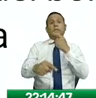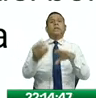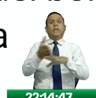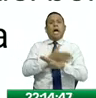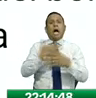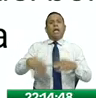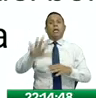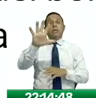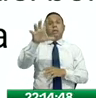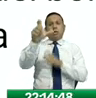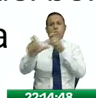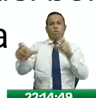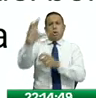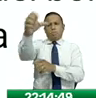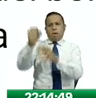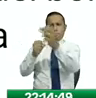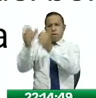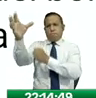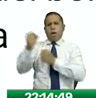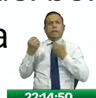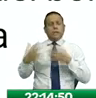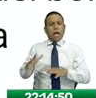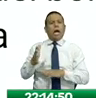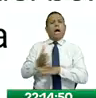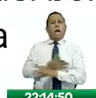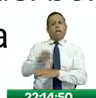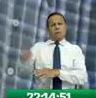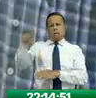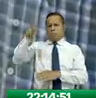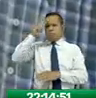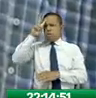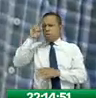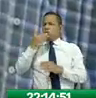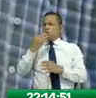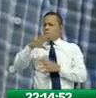desarrollo humano de forma presuntamente fraudulenta, informó Anabel Belín.